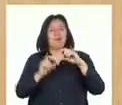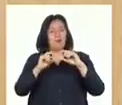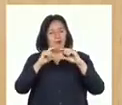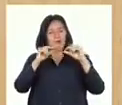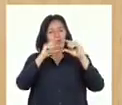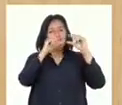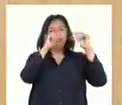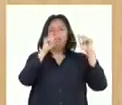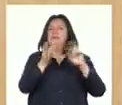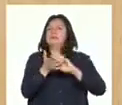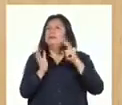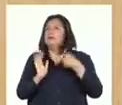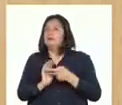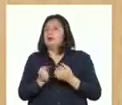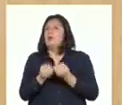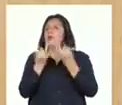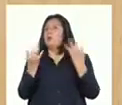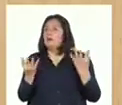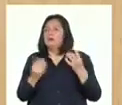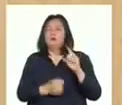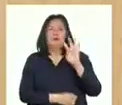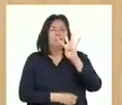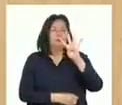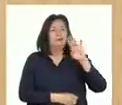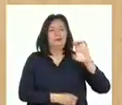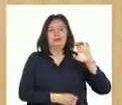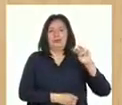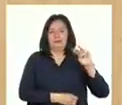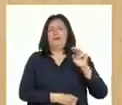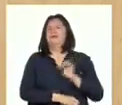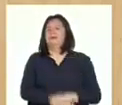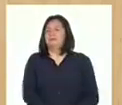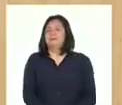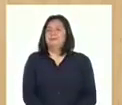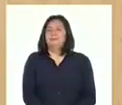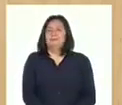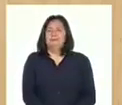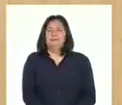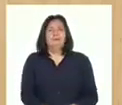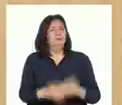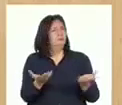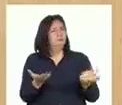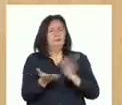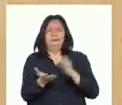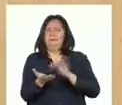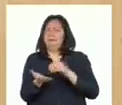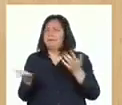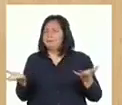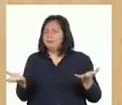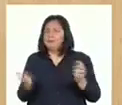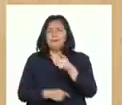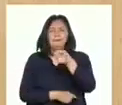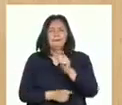cuadrados, es decir, mide 4 centímetros. ¿Qué otro objeto